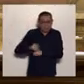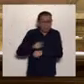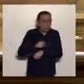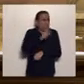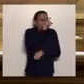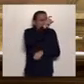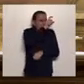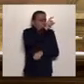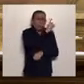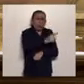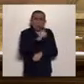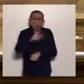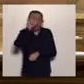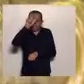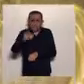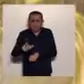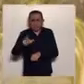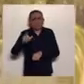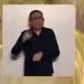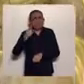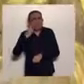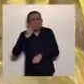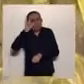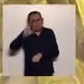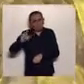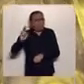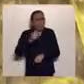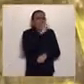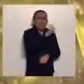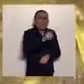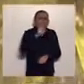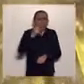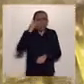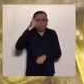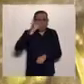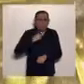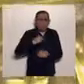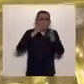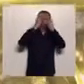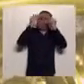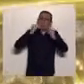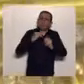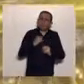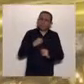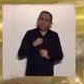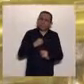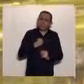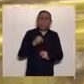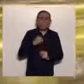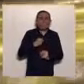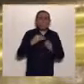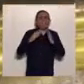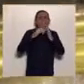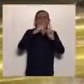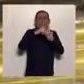Todopoderoso. Desde allí ha de venir a juzgar a vivos y muertos. Creo en el Espíritu Santo,